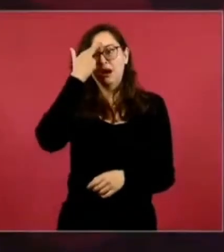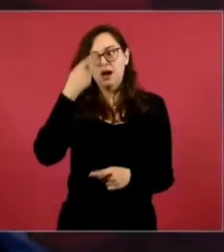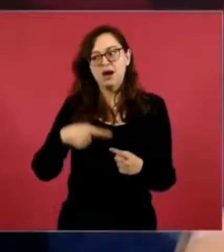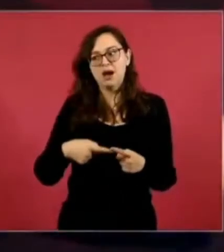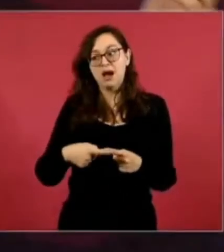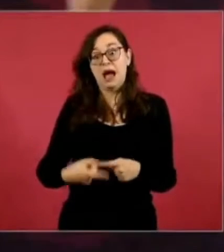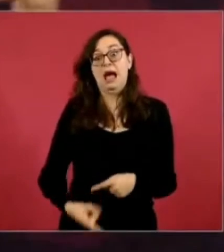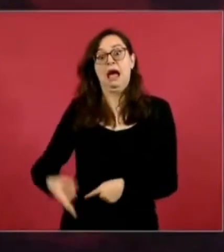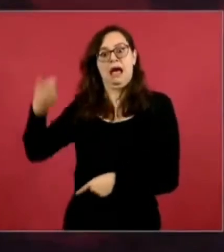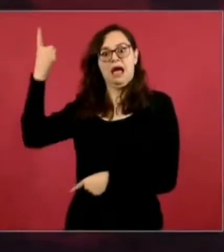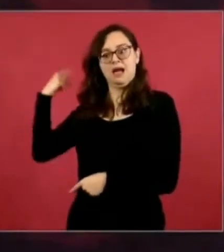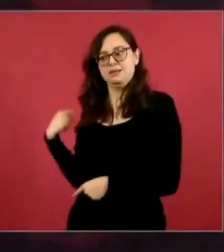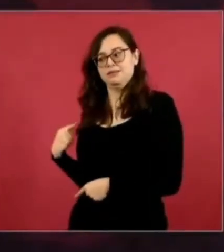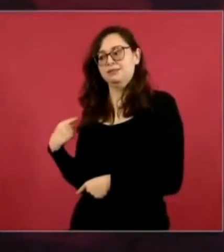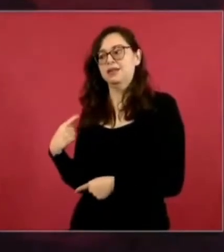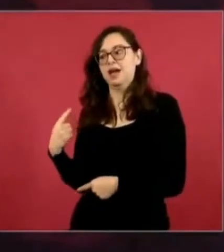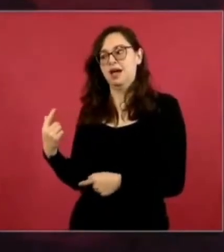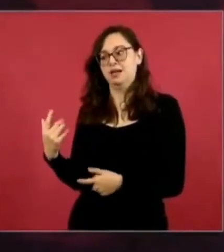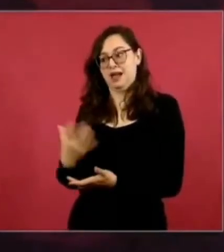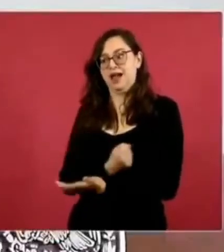recurren al mismo expediente.